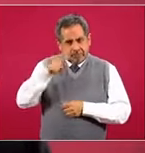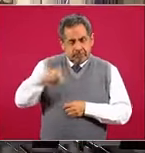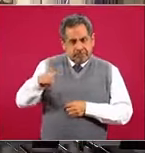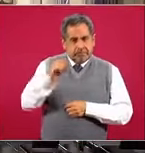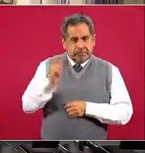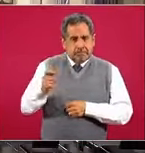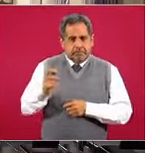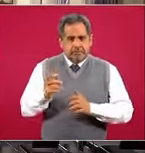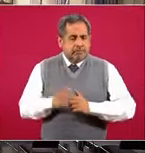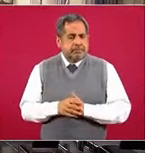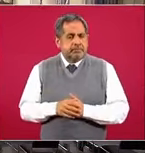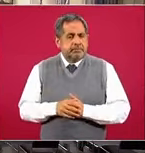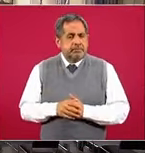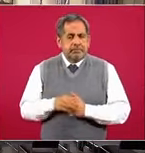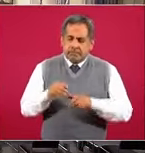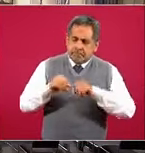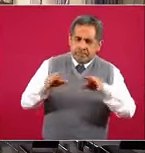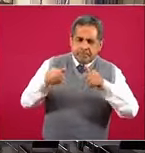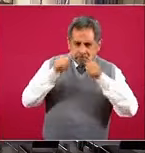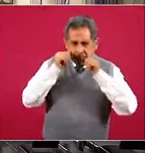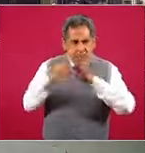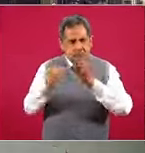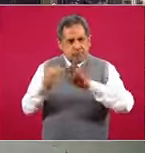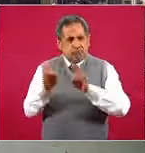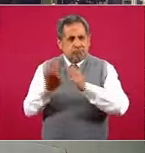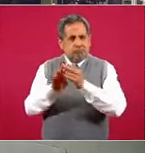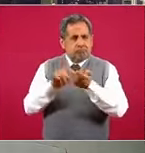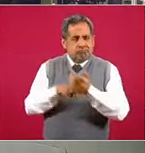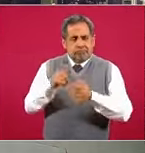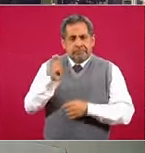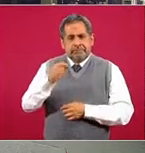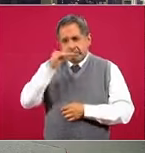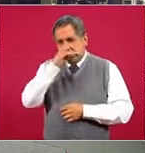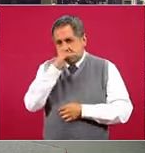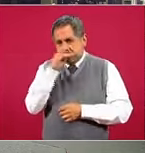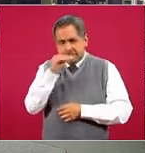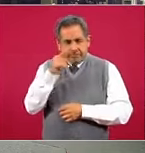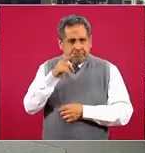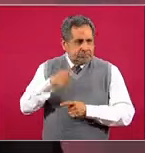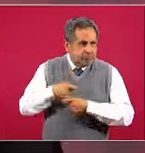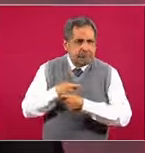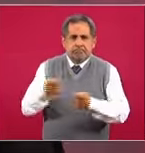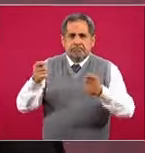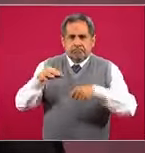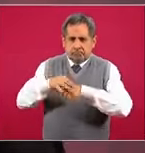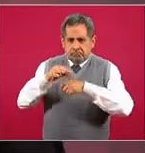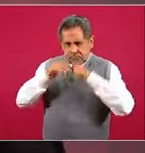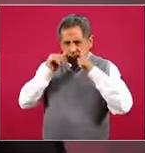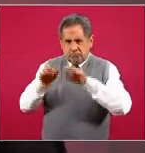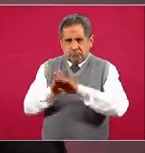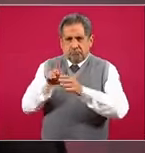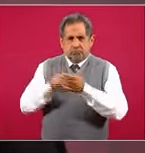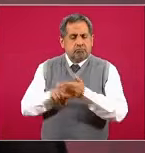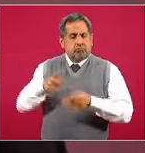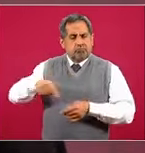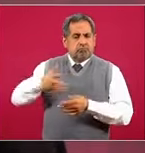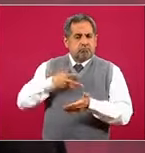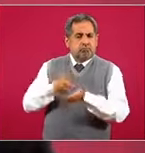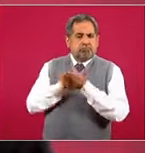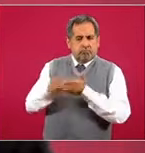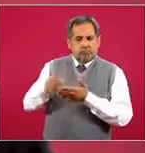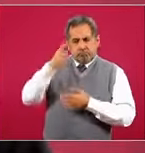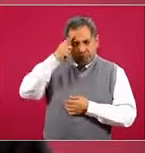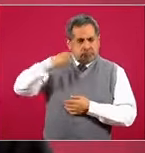que se deriva de esta atención médica de manera gratuita para toda la población mexicana, como un derecho a la